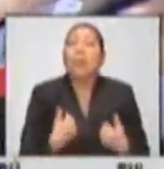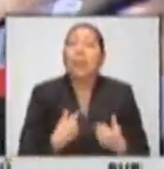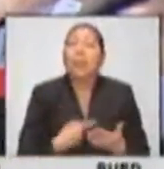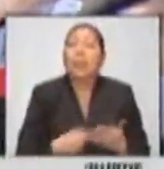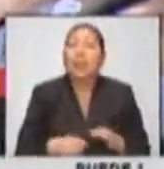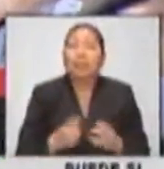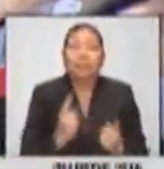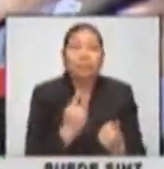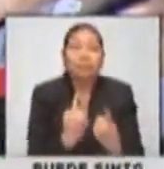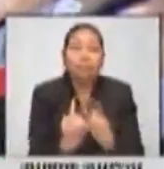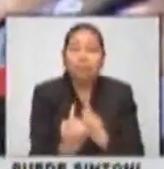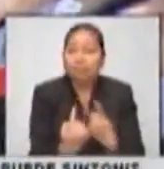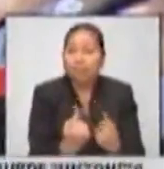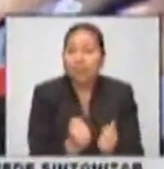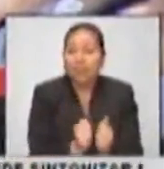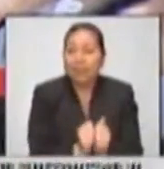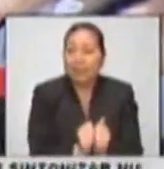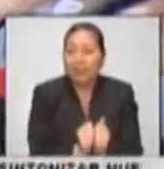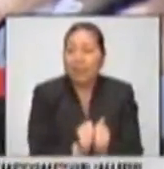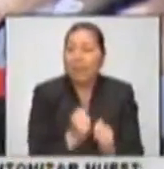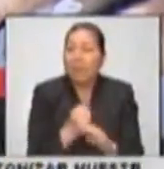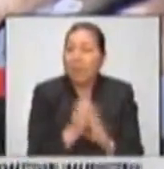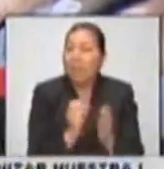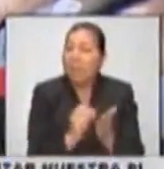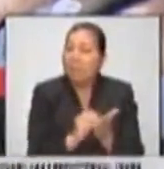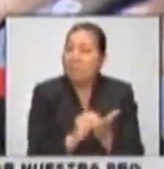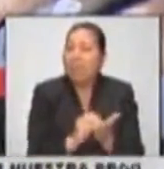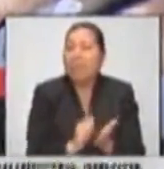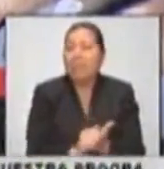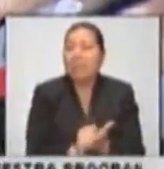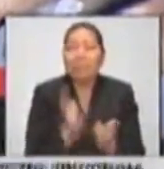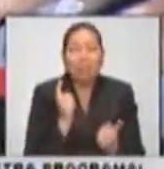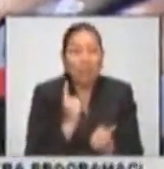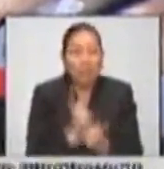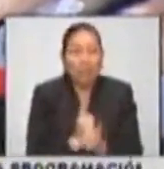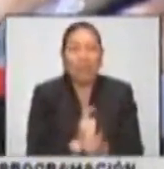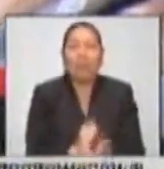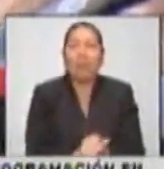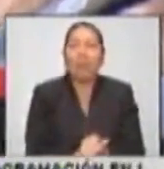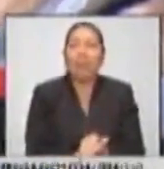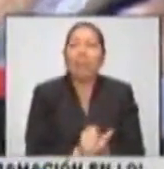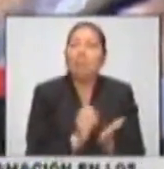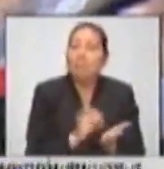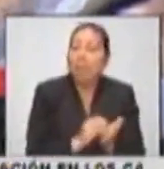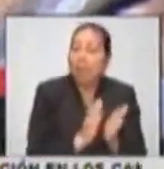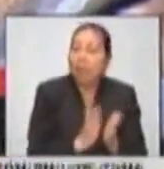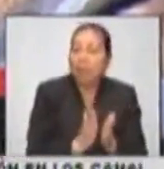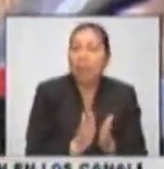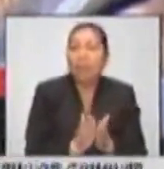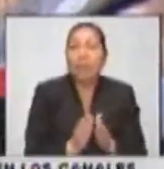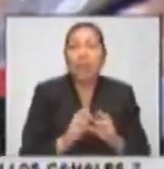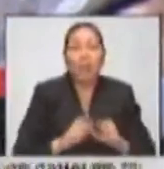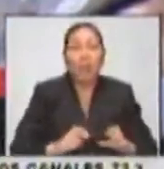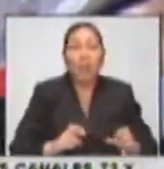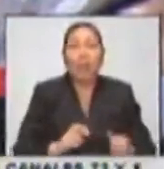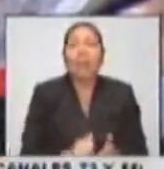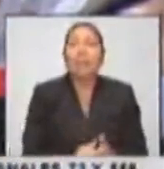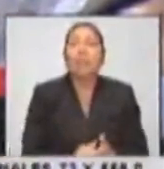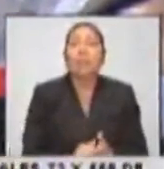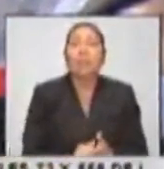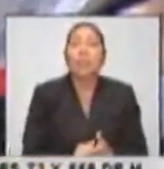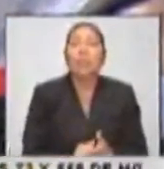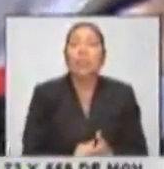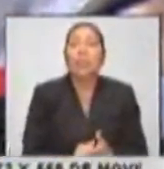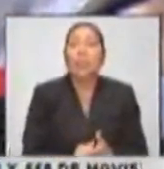lograr interrelacionarnos de una manera mucho más agresiva, mucho más coordinada entre el Parlamento, en este caso Congreso de